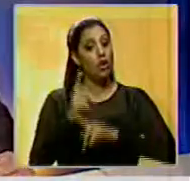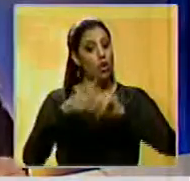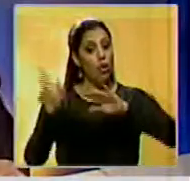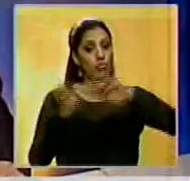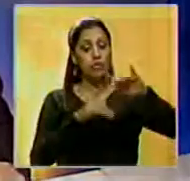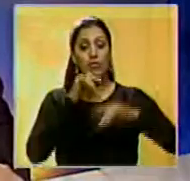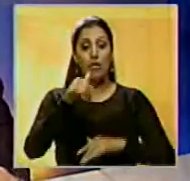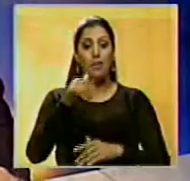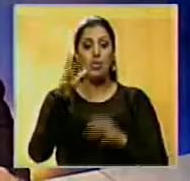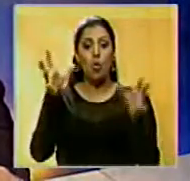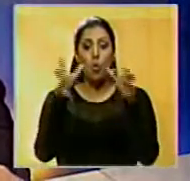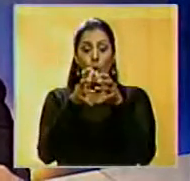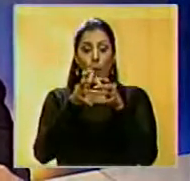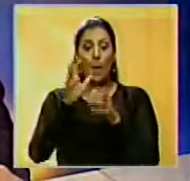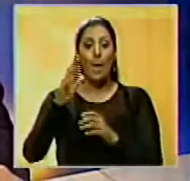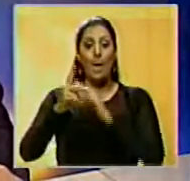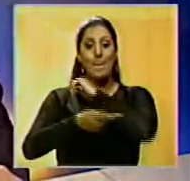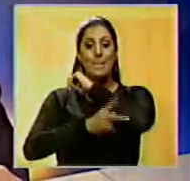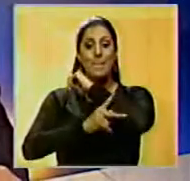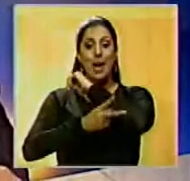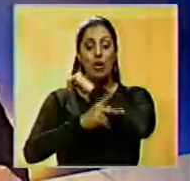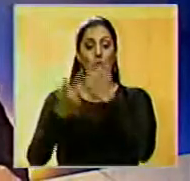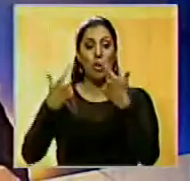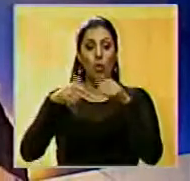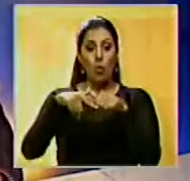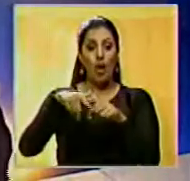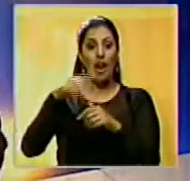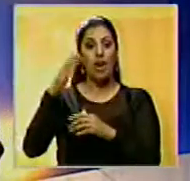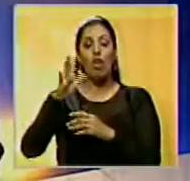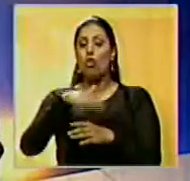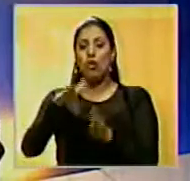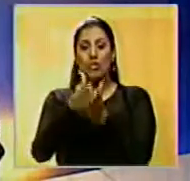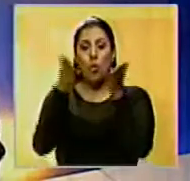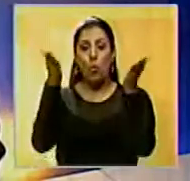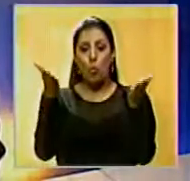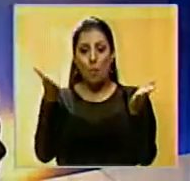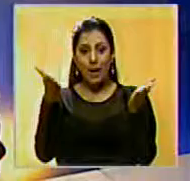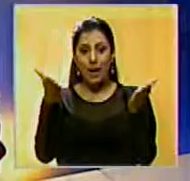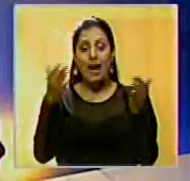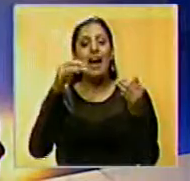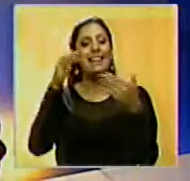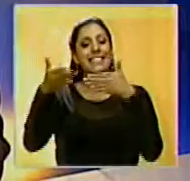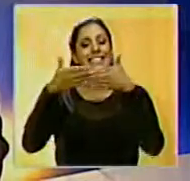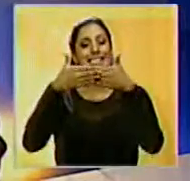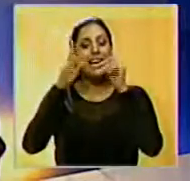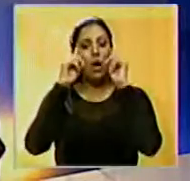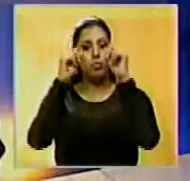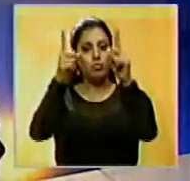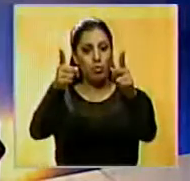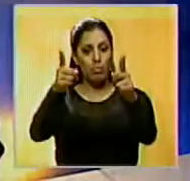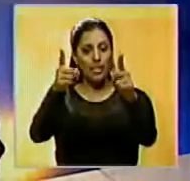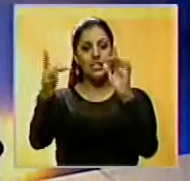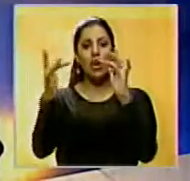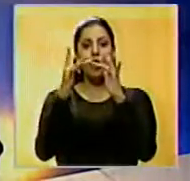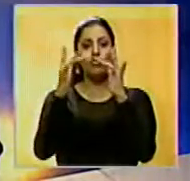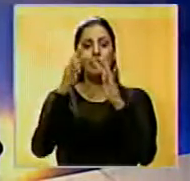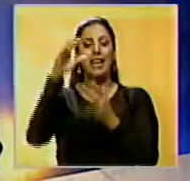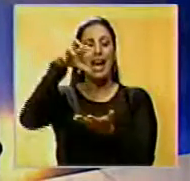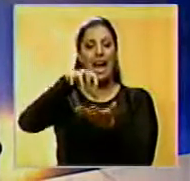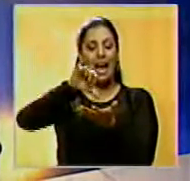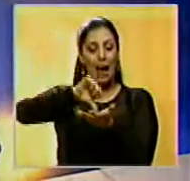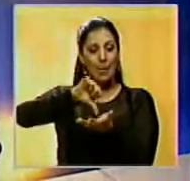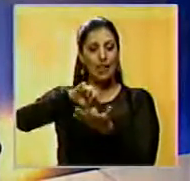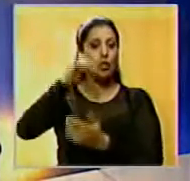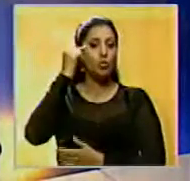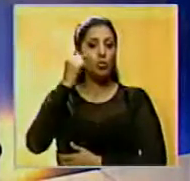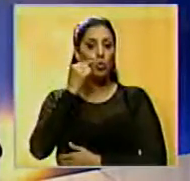otras informaciones habitantes de la parroquia santa inés de cumaná da en el sector puerto de la madera cerraron la vida que comunica a la capital de sucre para exigir a la